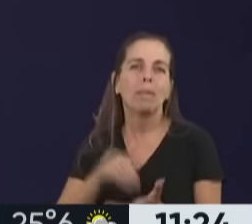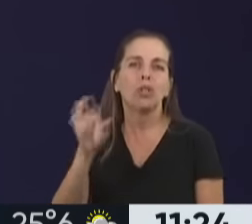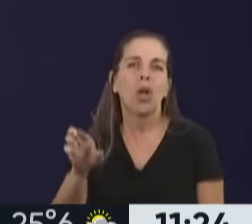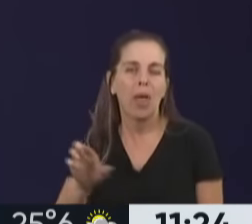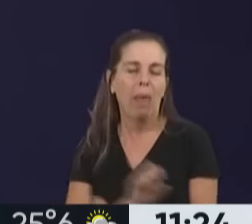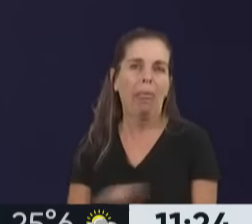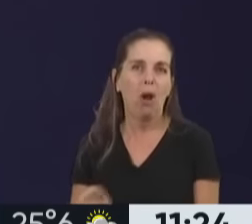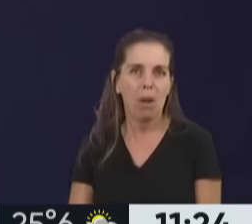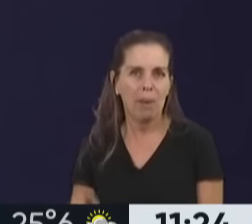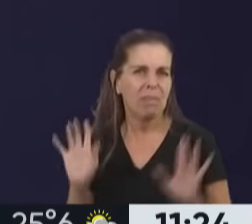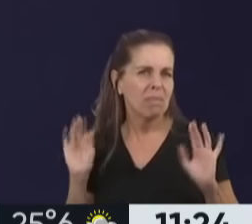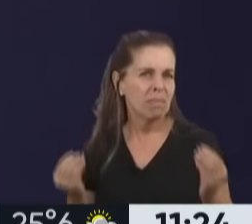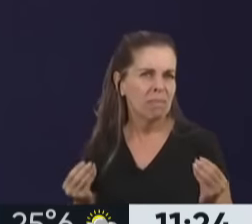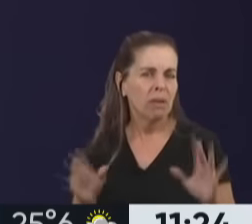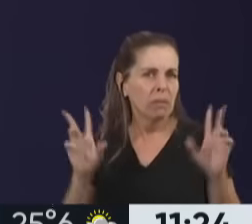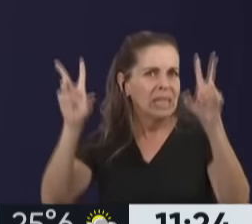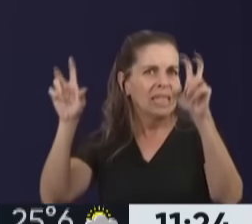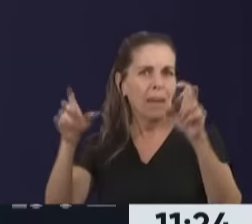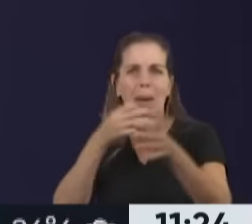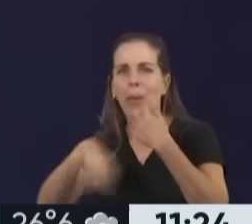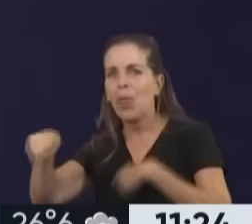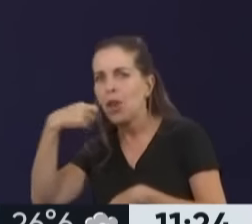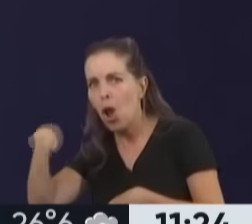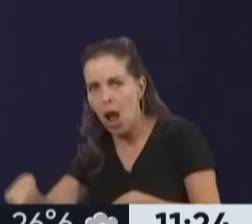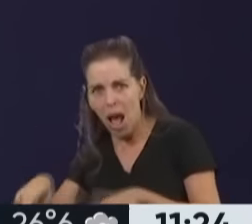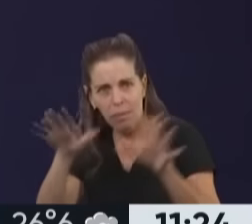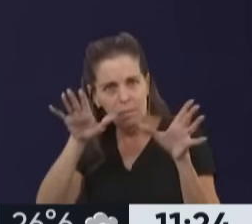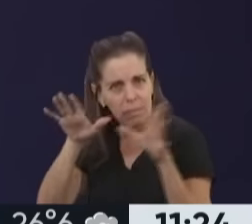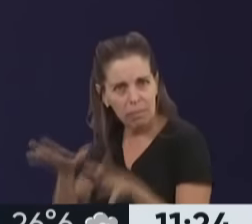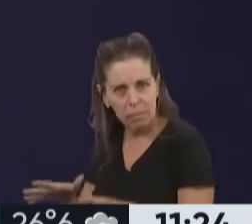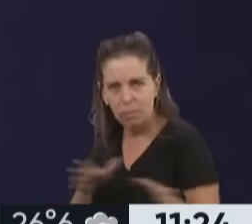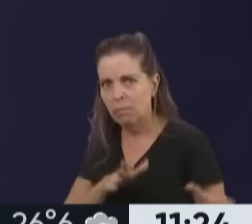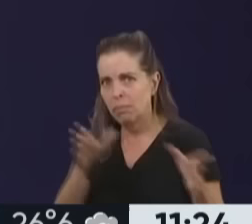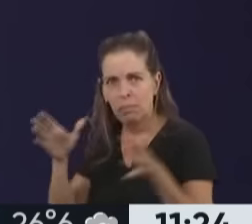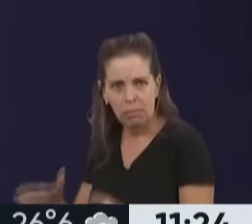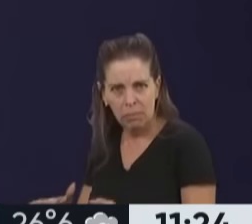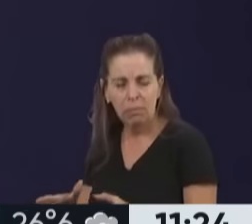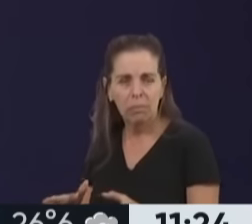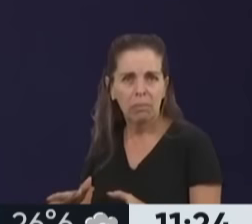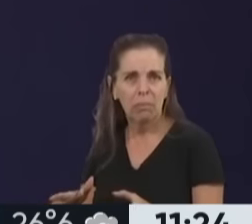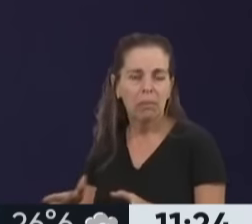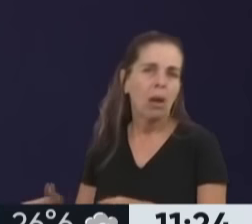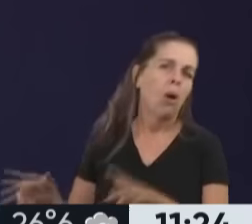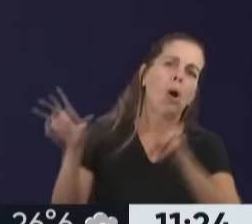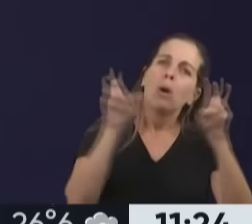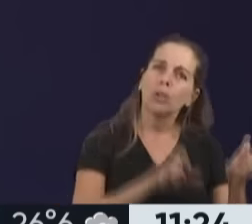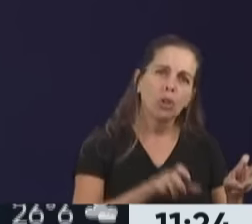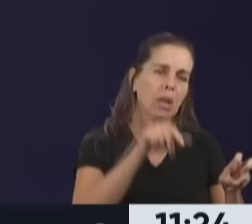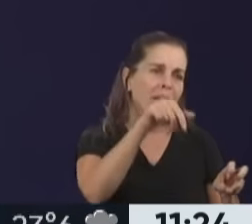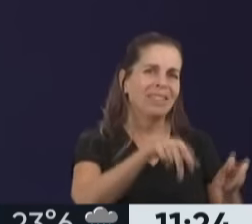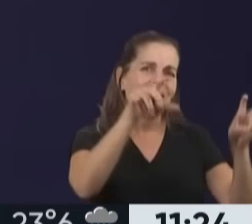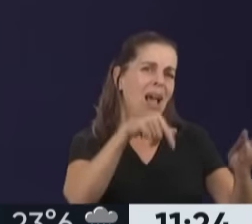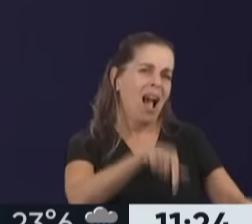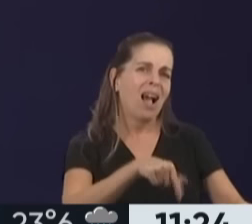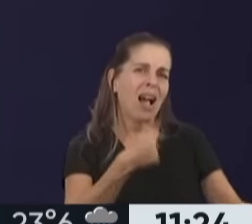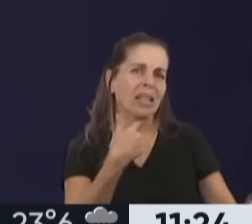discusión que no tiene sentido porque una cosa es el narcotráfico y los delitos eh de la de tamaño envergadura y otra cosa es lo que estamos discutiendo que